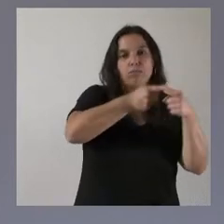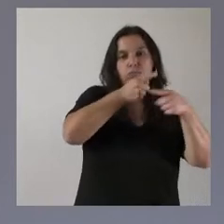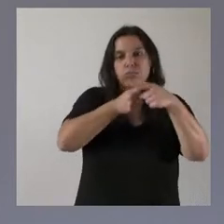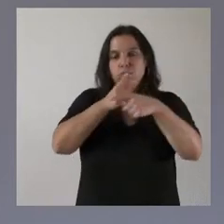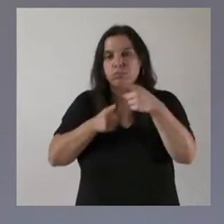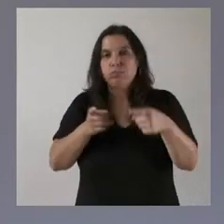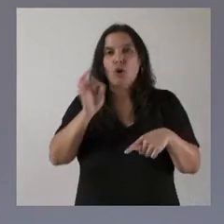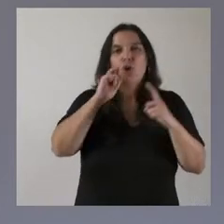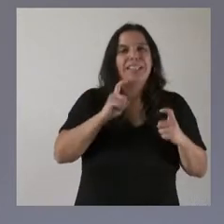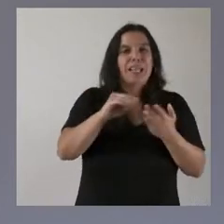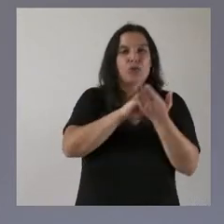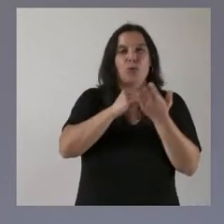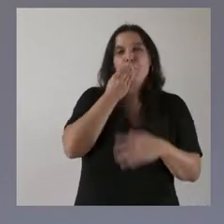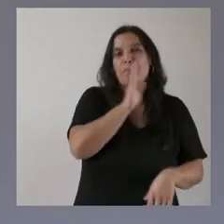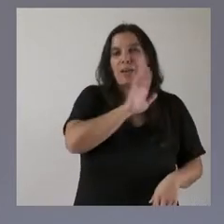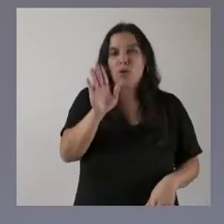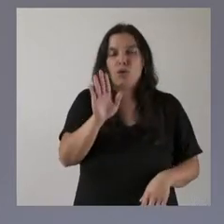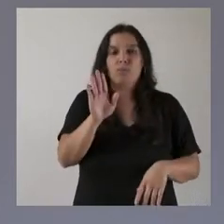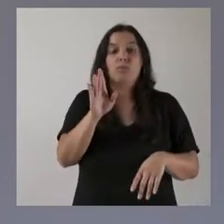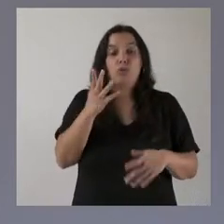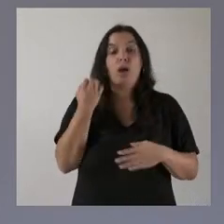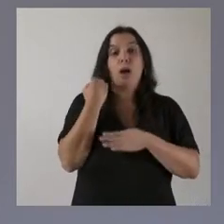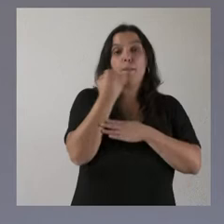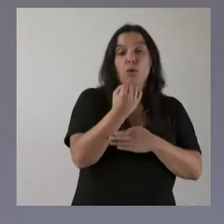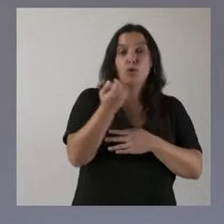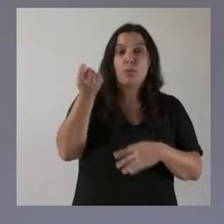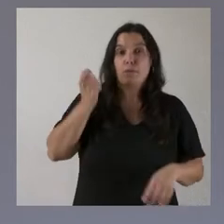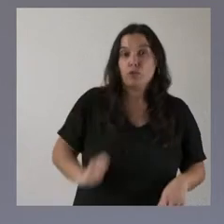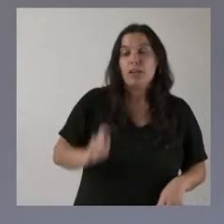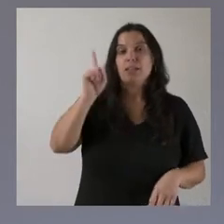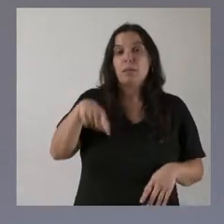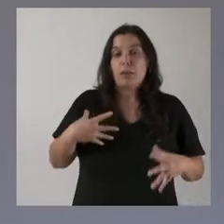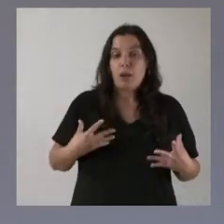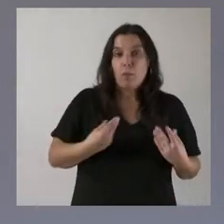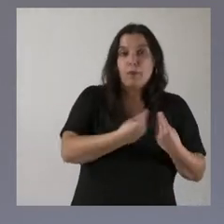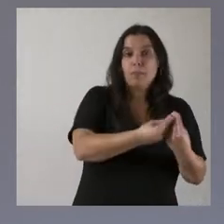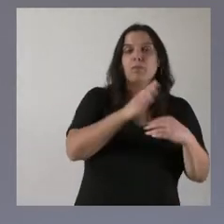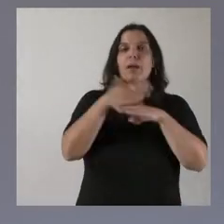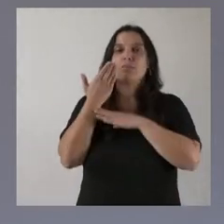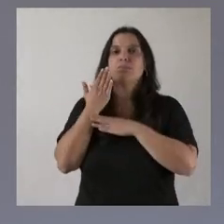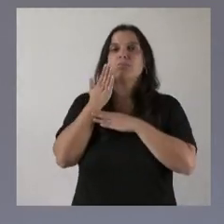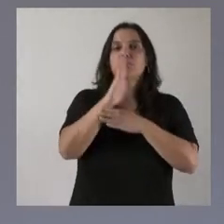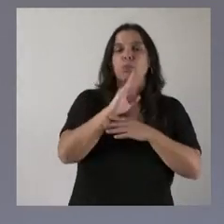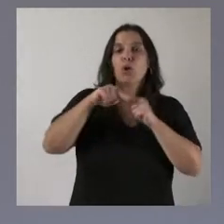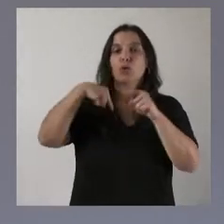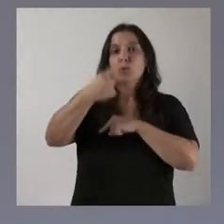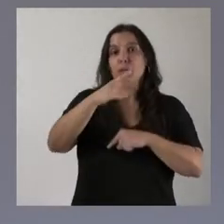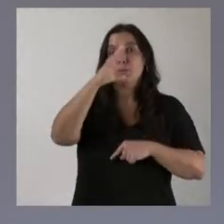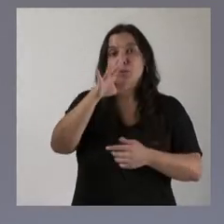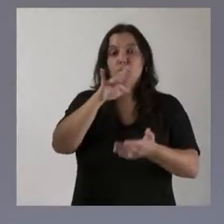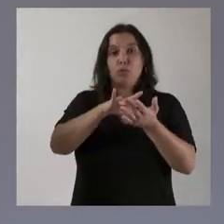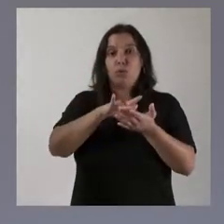grabosa del mismo ofrece el apoyo profesional y acompañamiento para afrontar las consecuencias de la situación